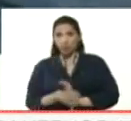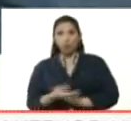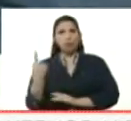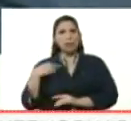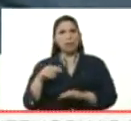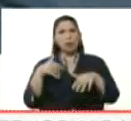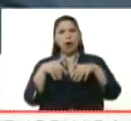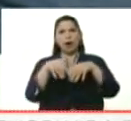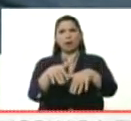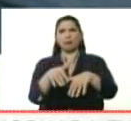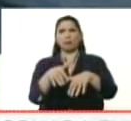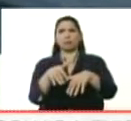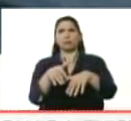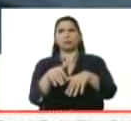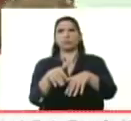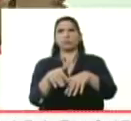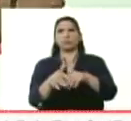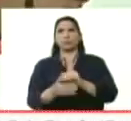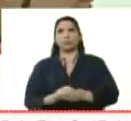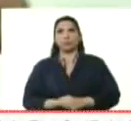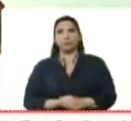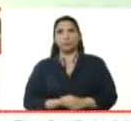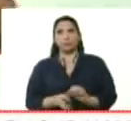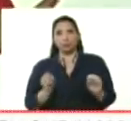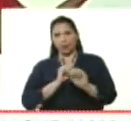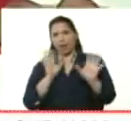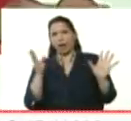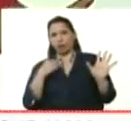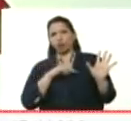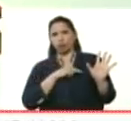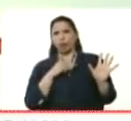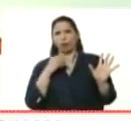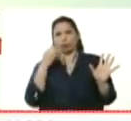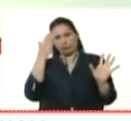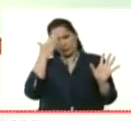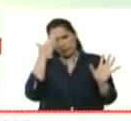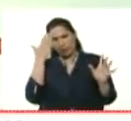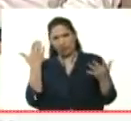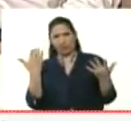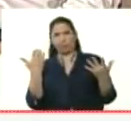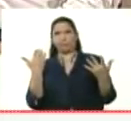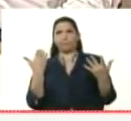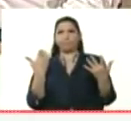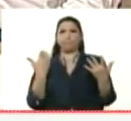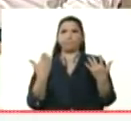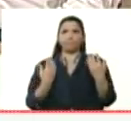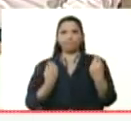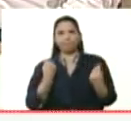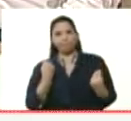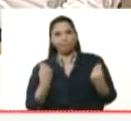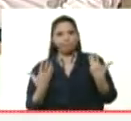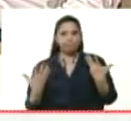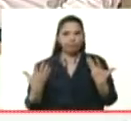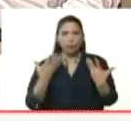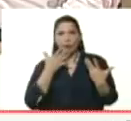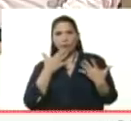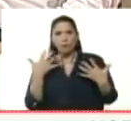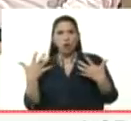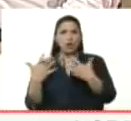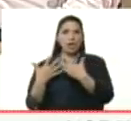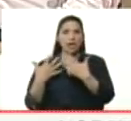Maniobra. De... Claro, nosotros tenemos un concepto distinto, ¿no? De... Nosotros creemos en la guerra de todo el pueblo,